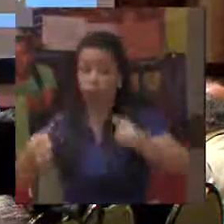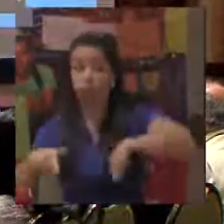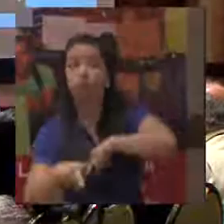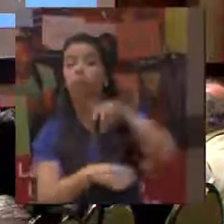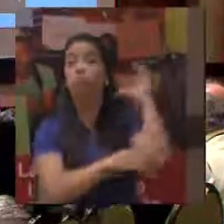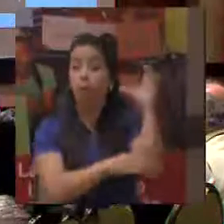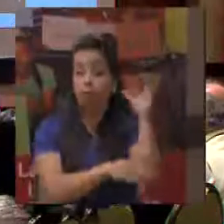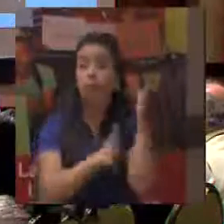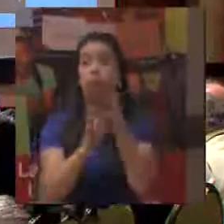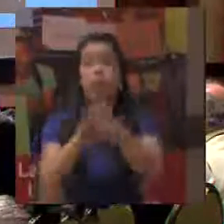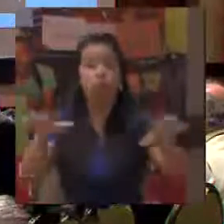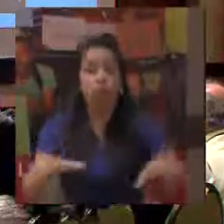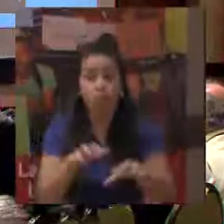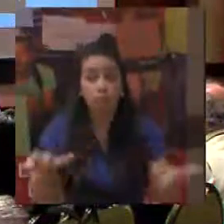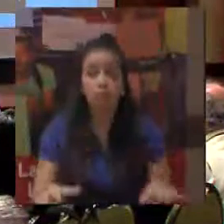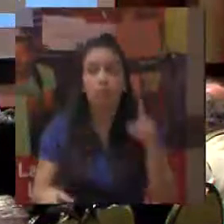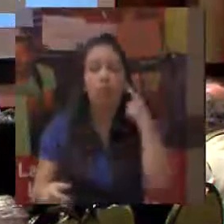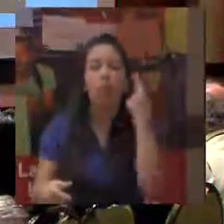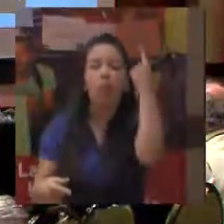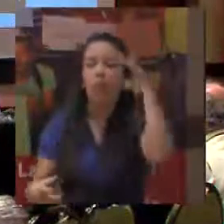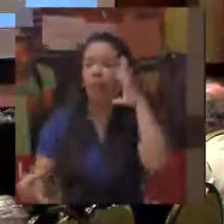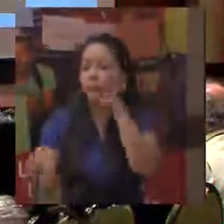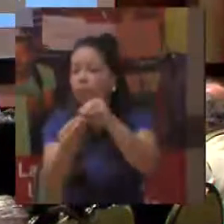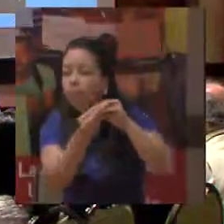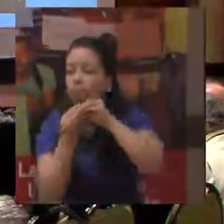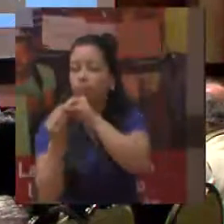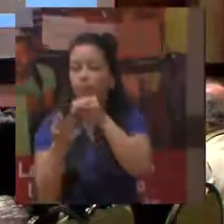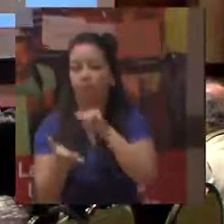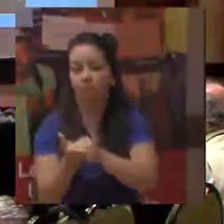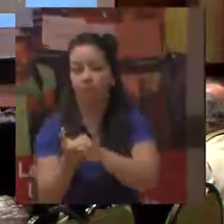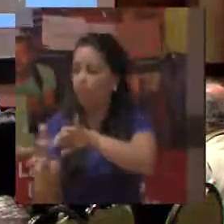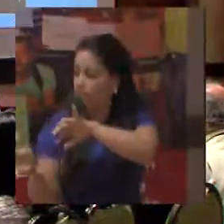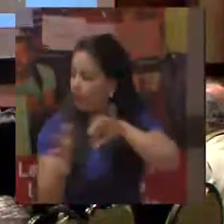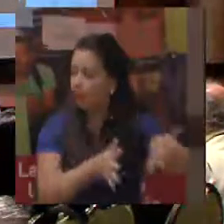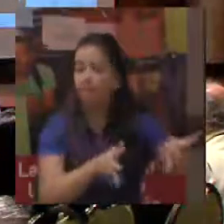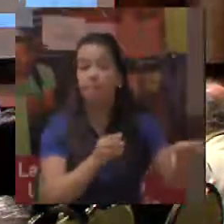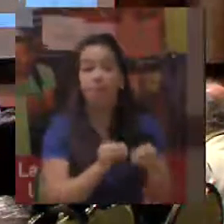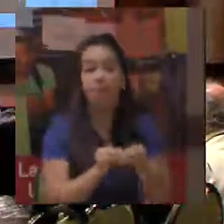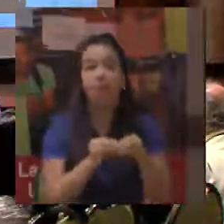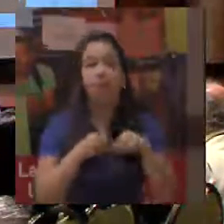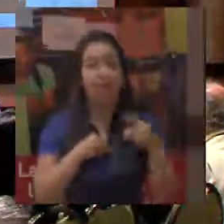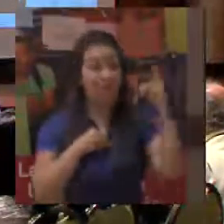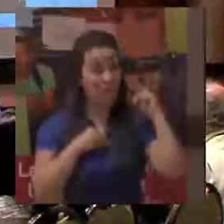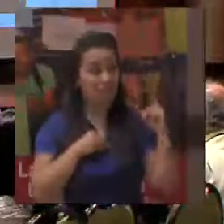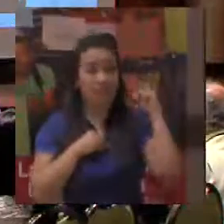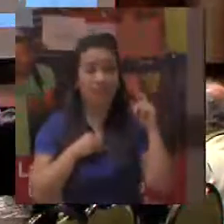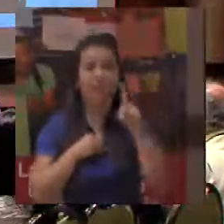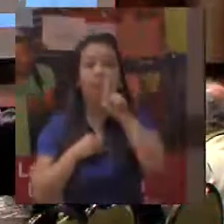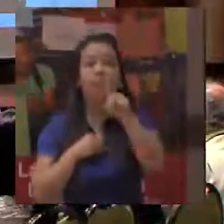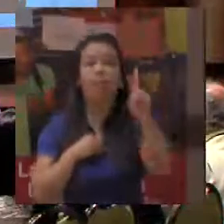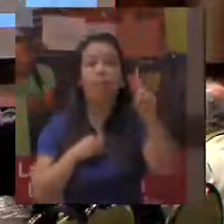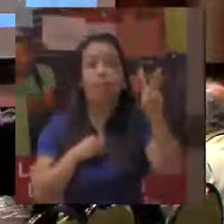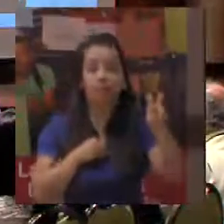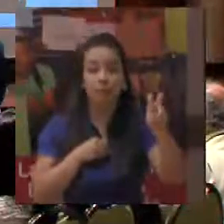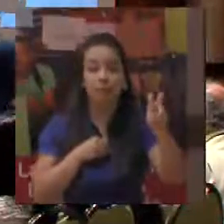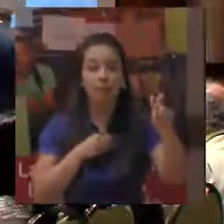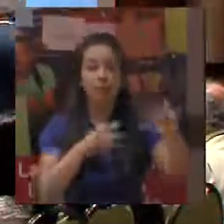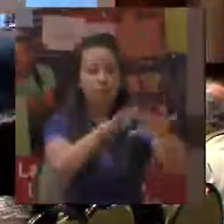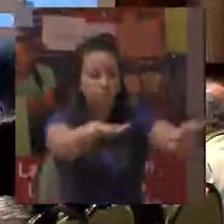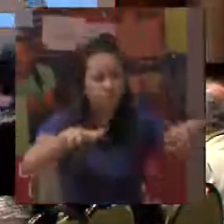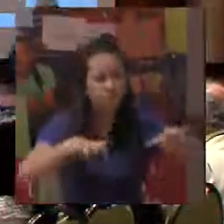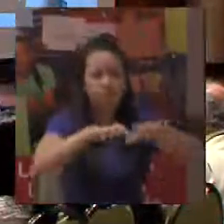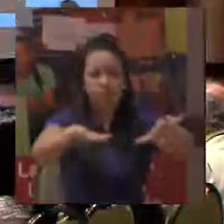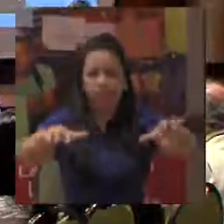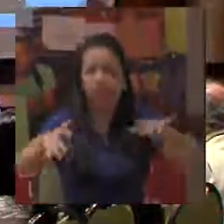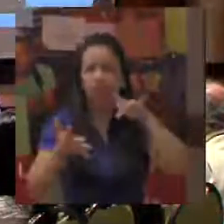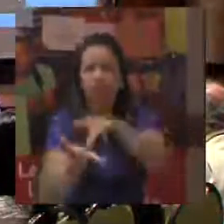conjunto. Nos propusimos el año pasado 117 escenarios de socialización de política. Logramos